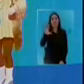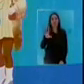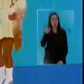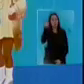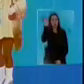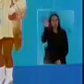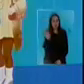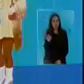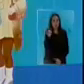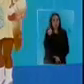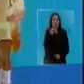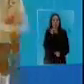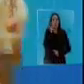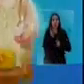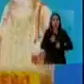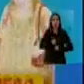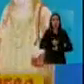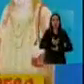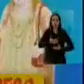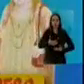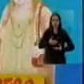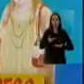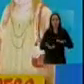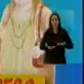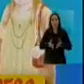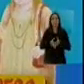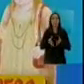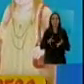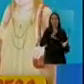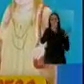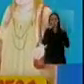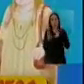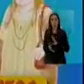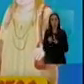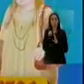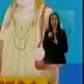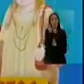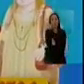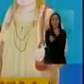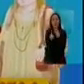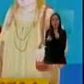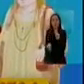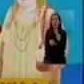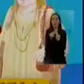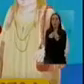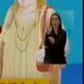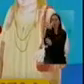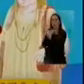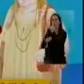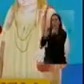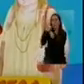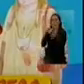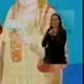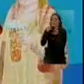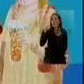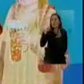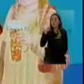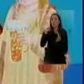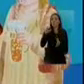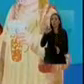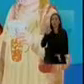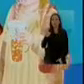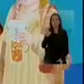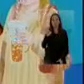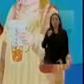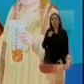de la población tiene obesidad o sobrepeso en el mundo, y si a esa gente le sumamos que consume dosis muy altas de